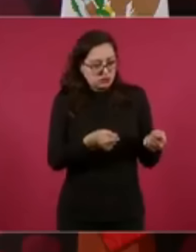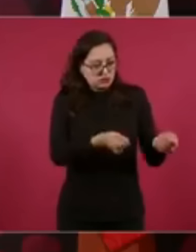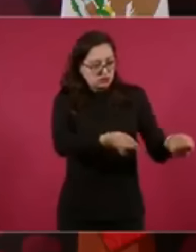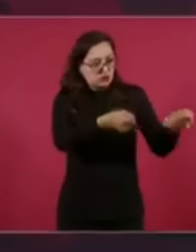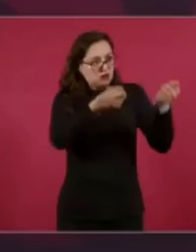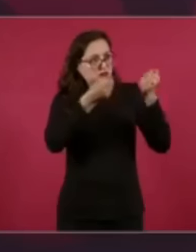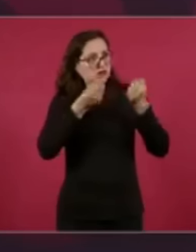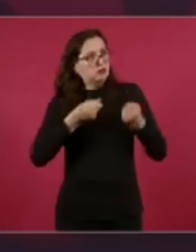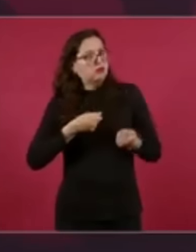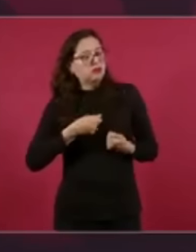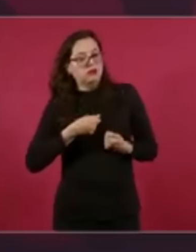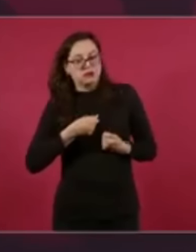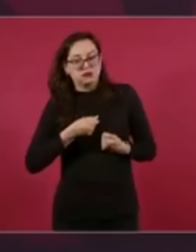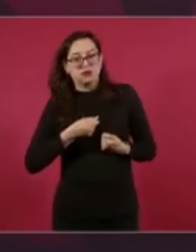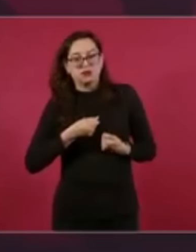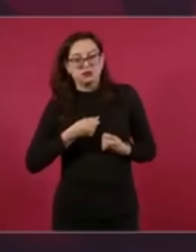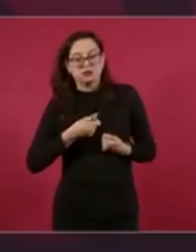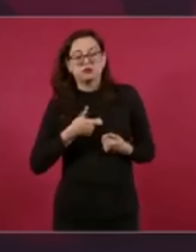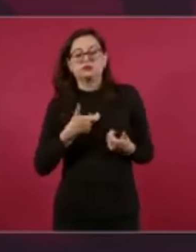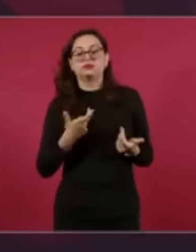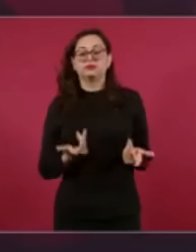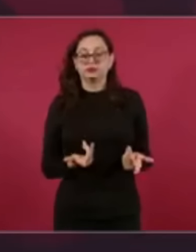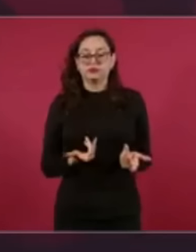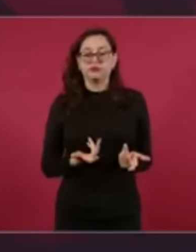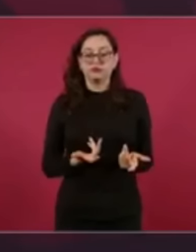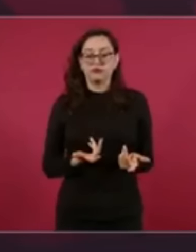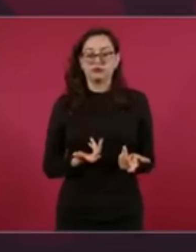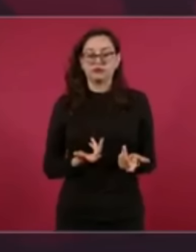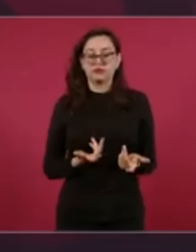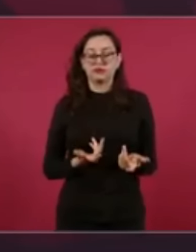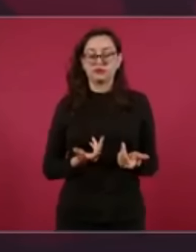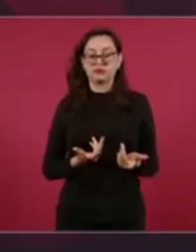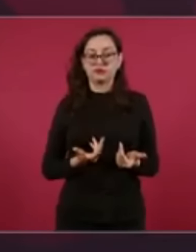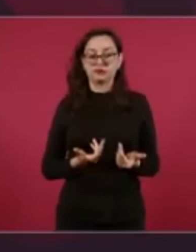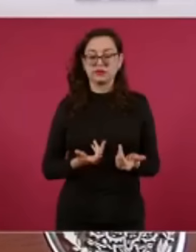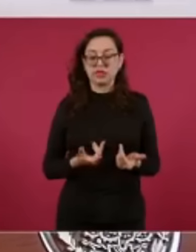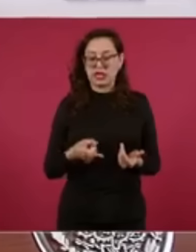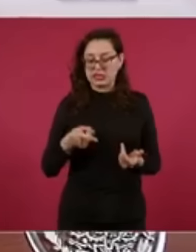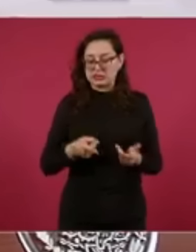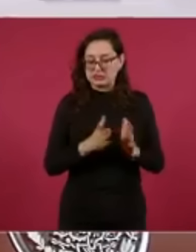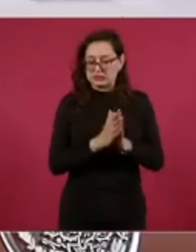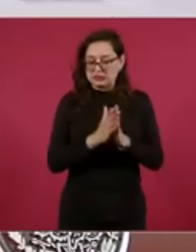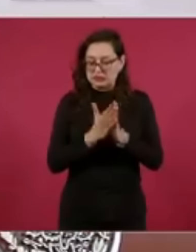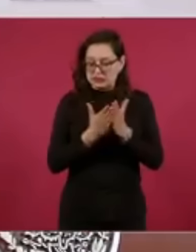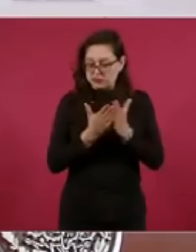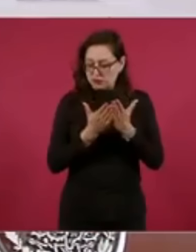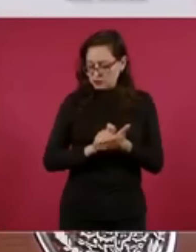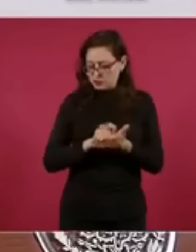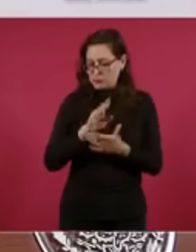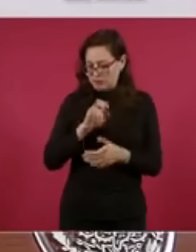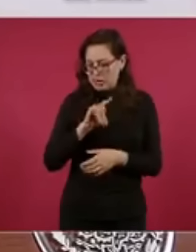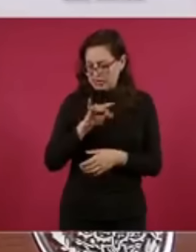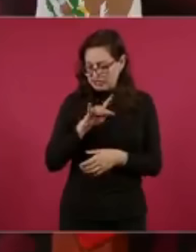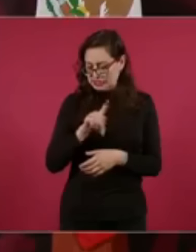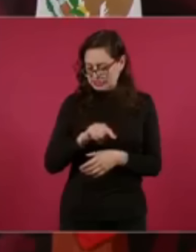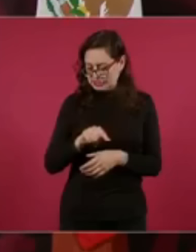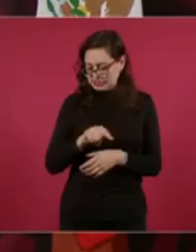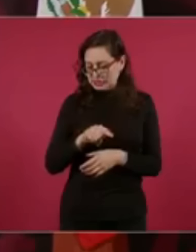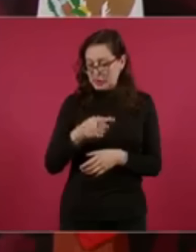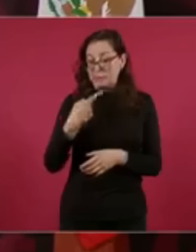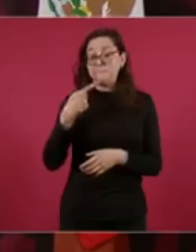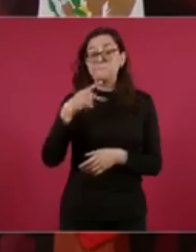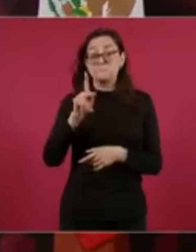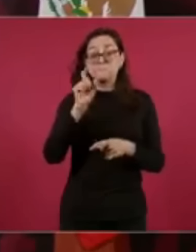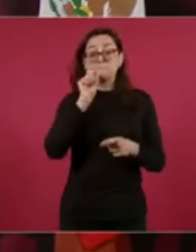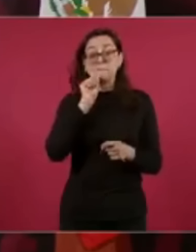fue una edición, fue un trabajo de investigación que financió el